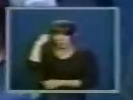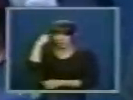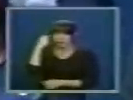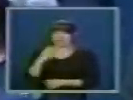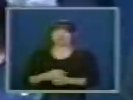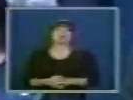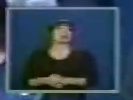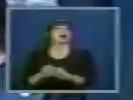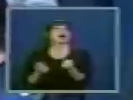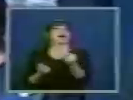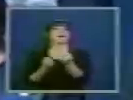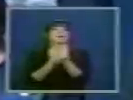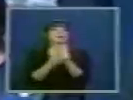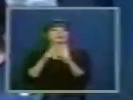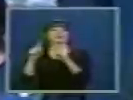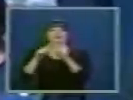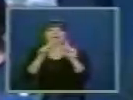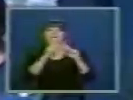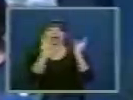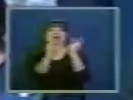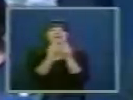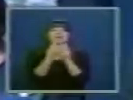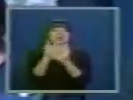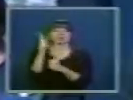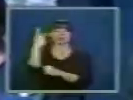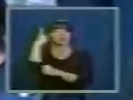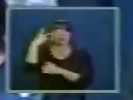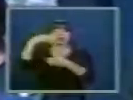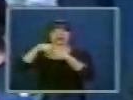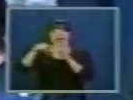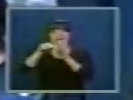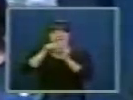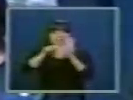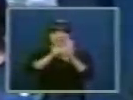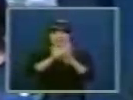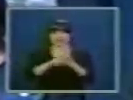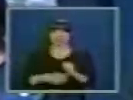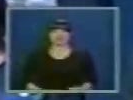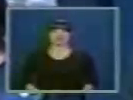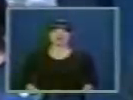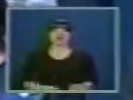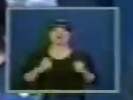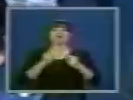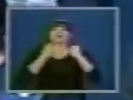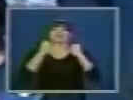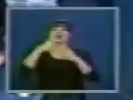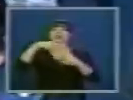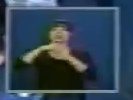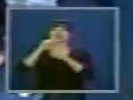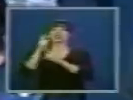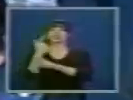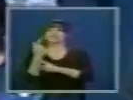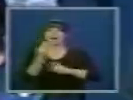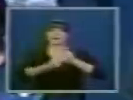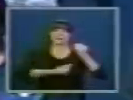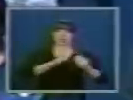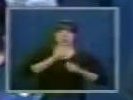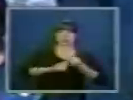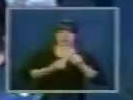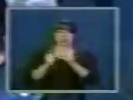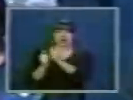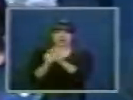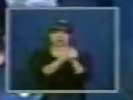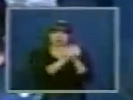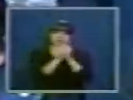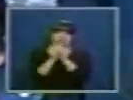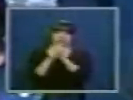el aporte de los partidos políticos representados en la Asamblea Legislativa, las fuerzas sociales y productivas y el